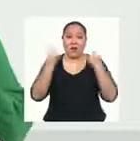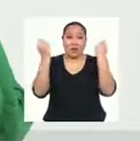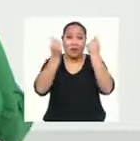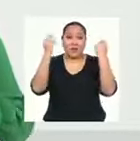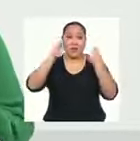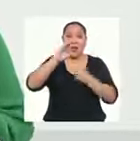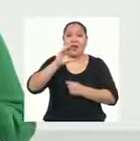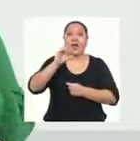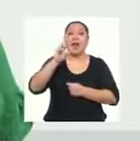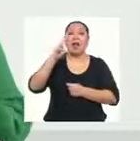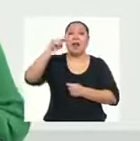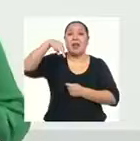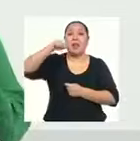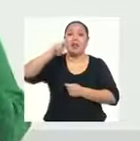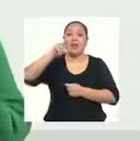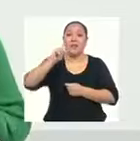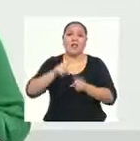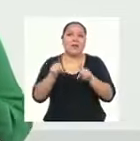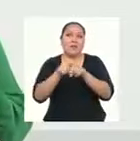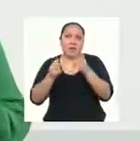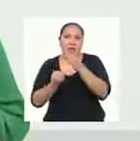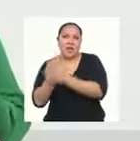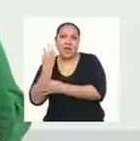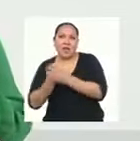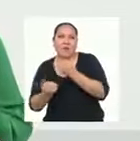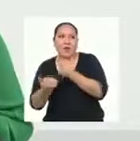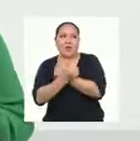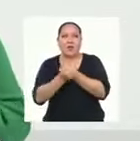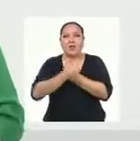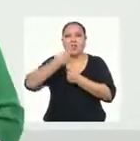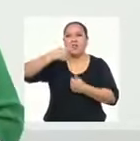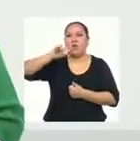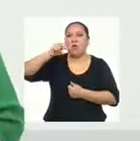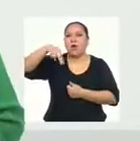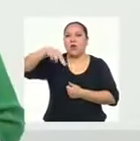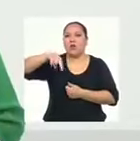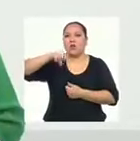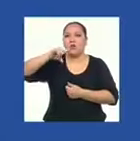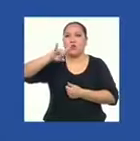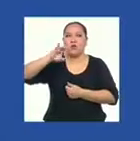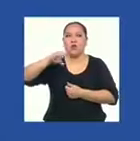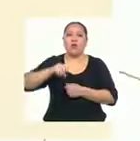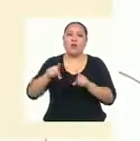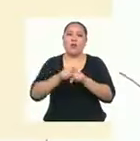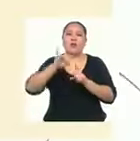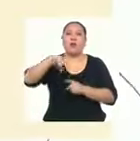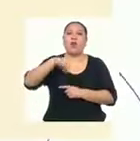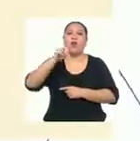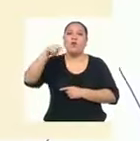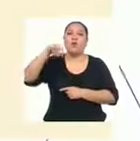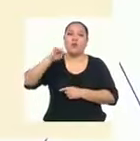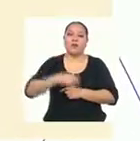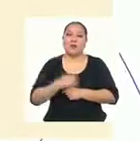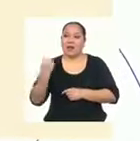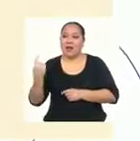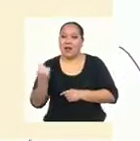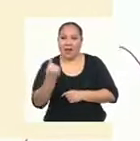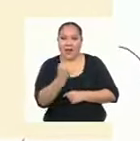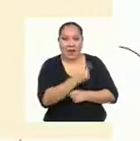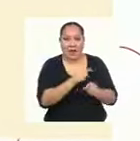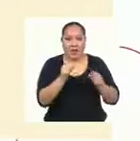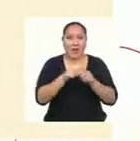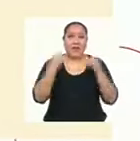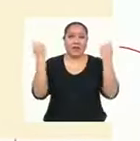están los carnavales de Arequipa, Ayacucho, Huánuco y Junín. Y en cada carnaval hay